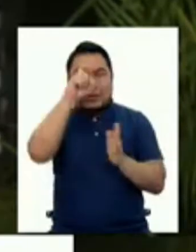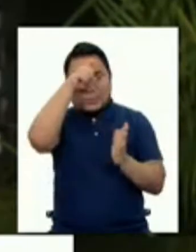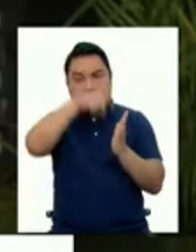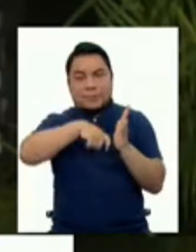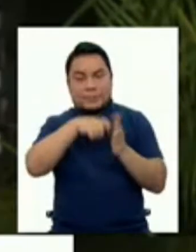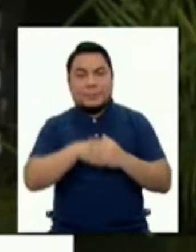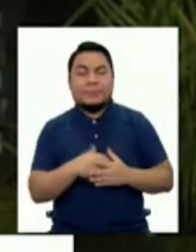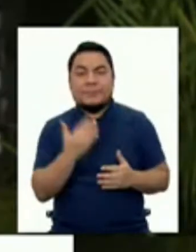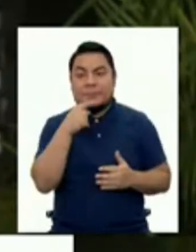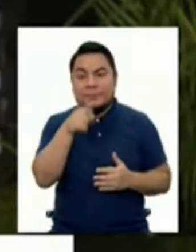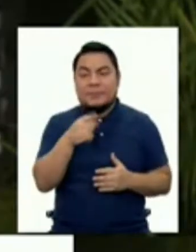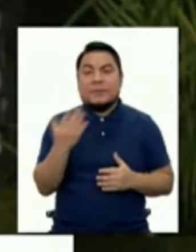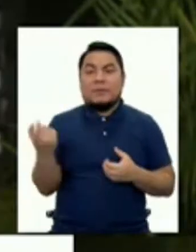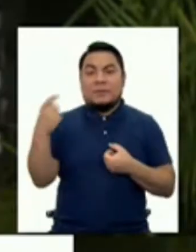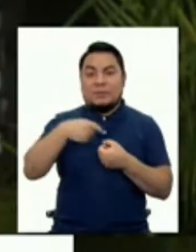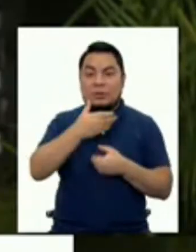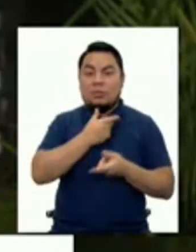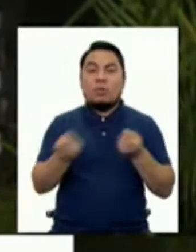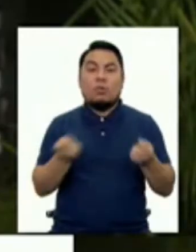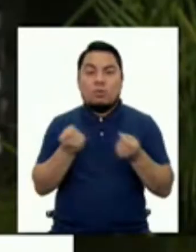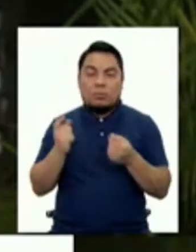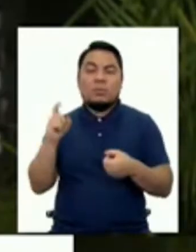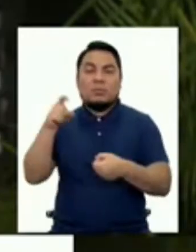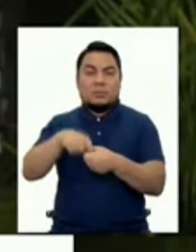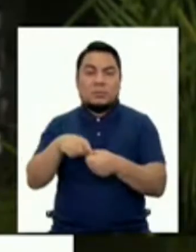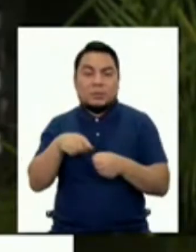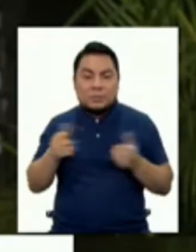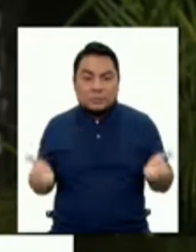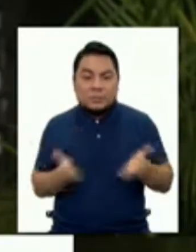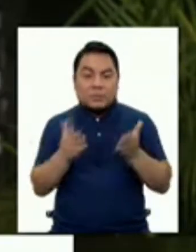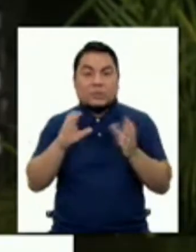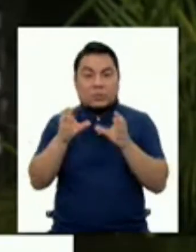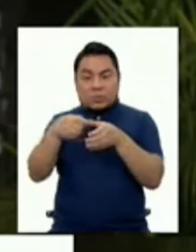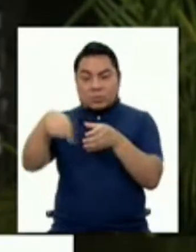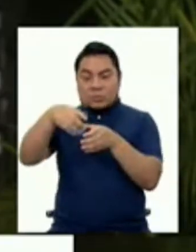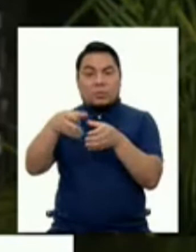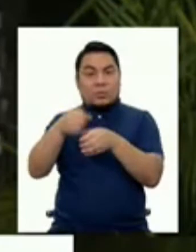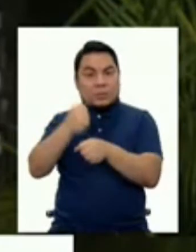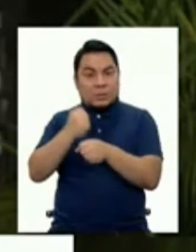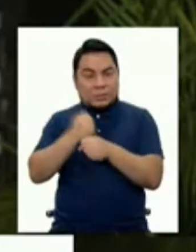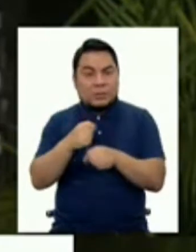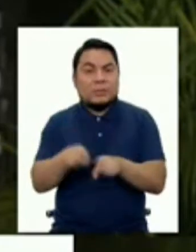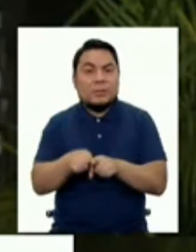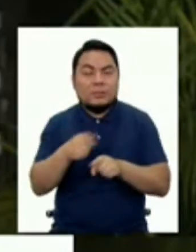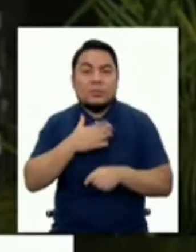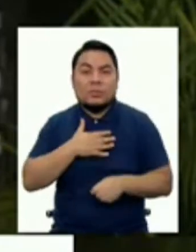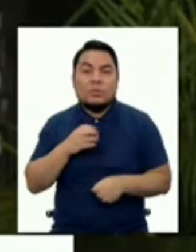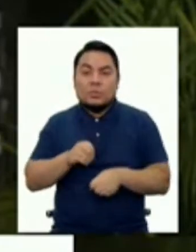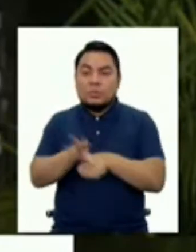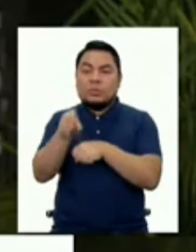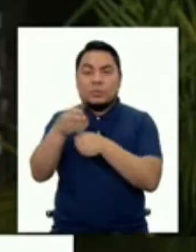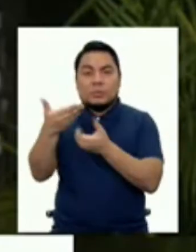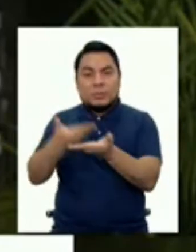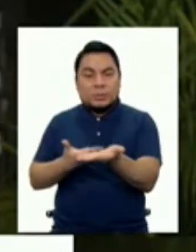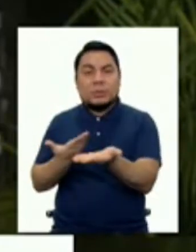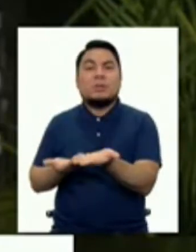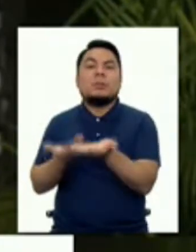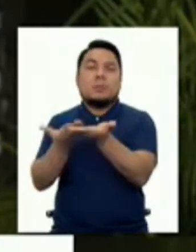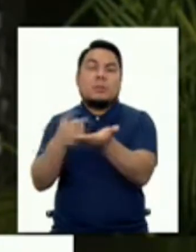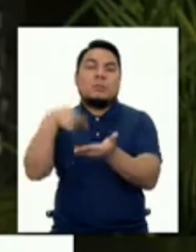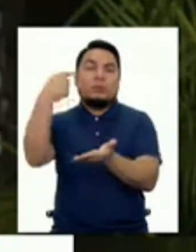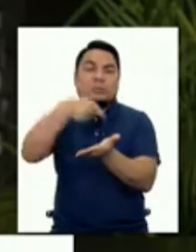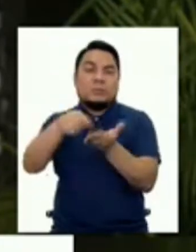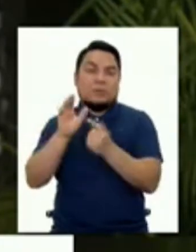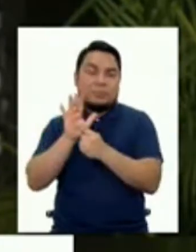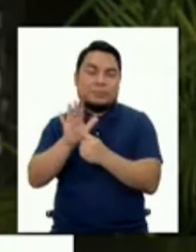un rol protagónico que asumir nuestro gobierno. Si hemos impulsado esta comisión, obviamente hacemos nuestras las recomendaciones que vamos a aplicarlas en las próximas